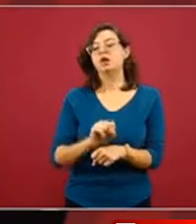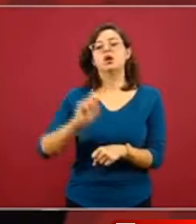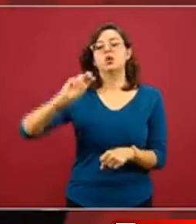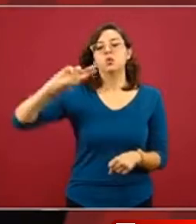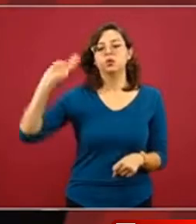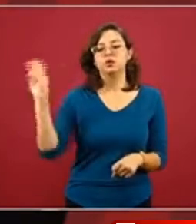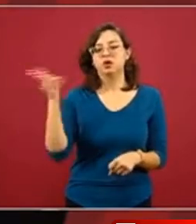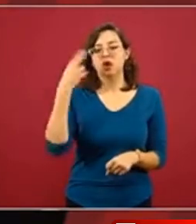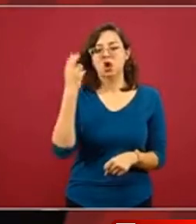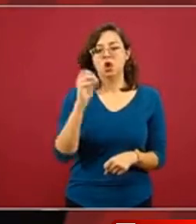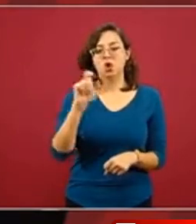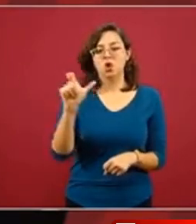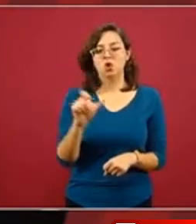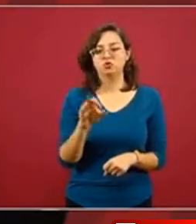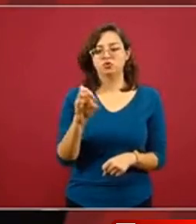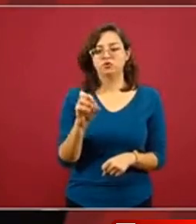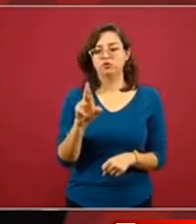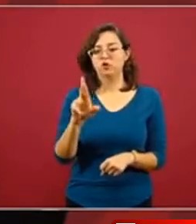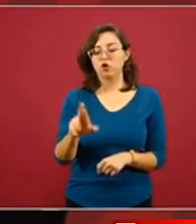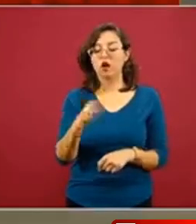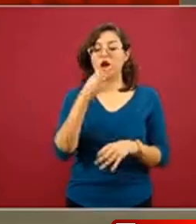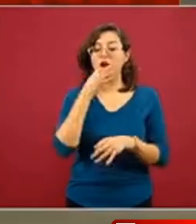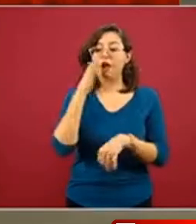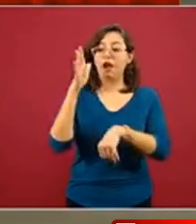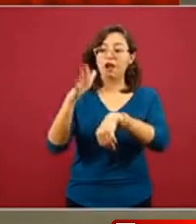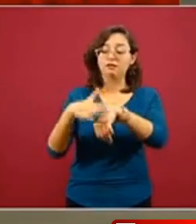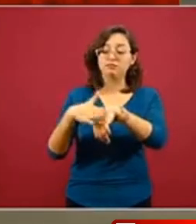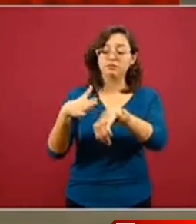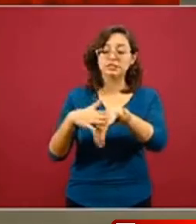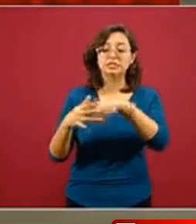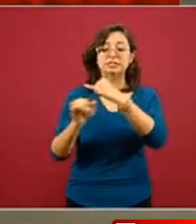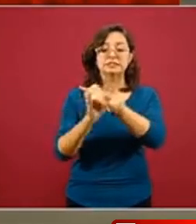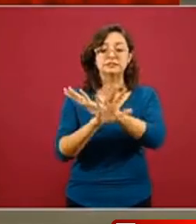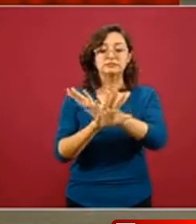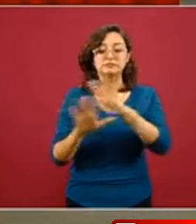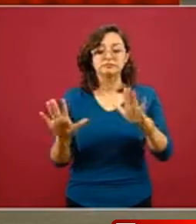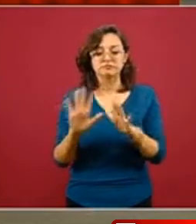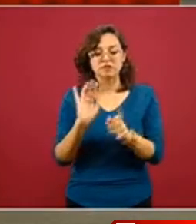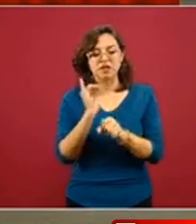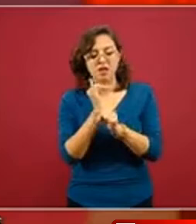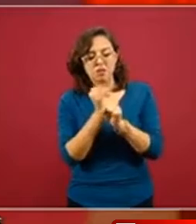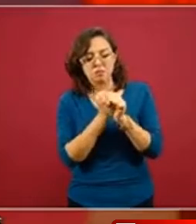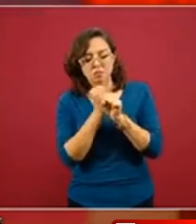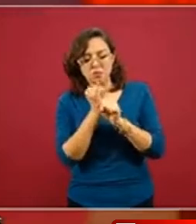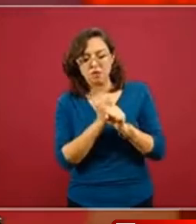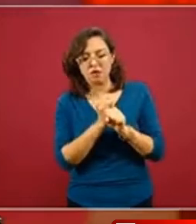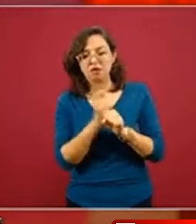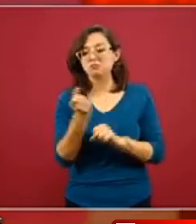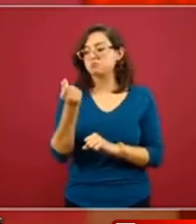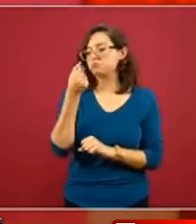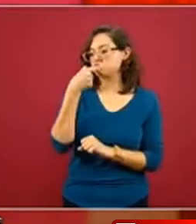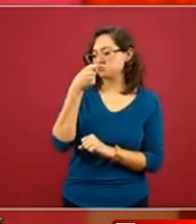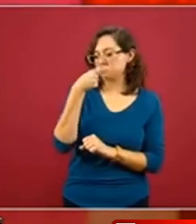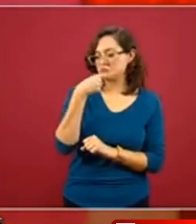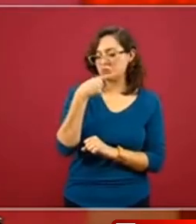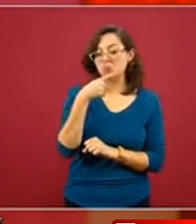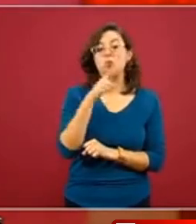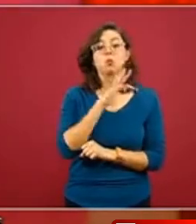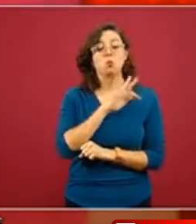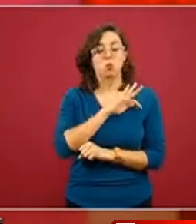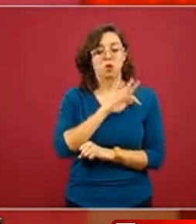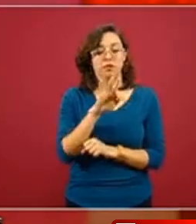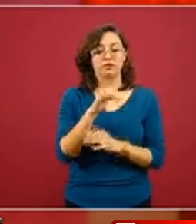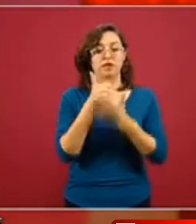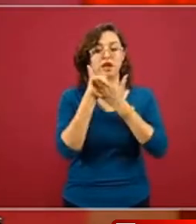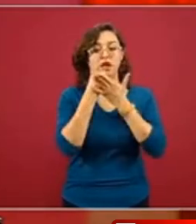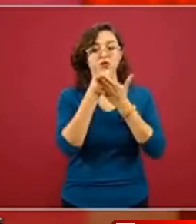Oxford liberó datos preliminares de un estudio clínico en donde investiga la posible utilidad de dexametasona